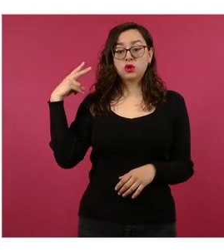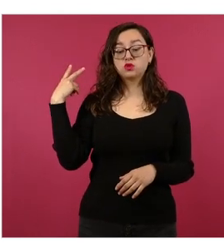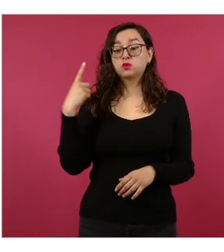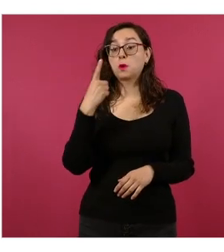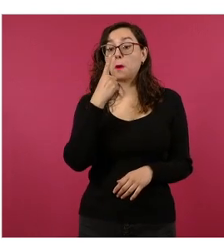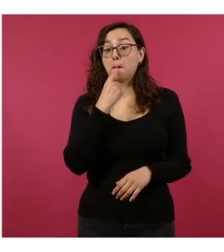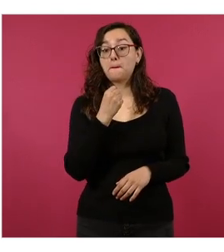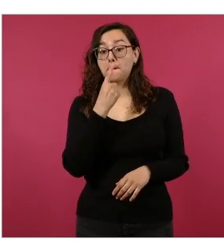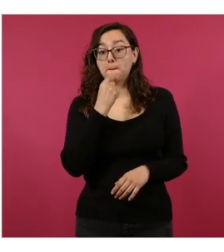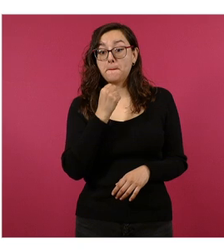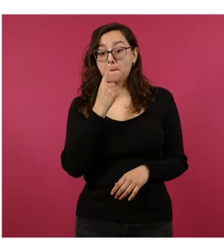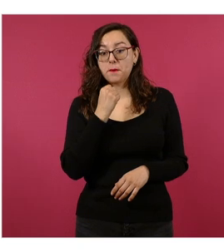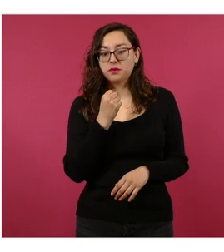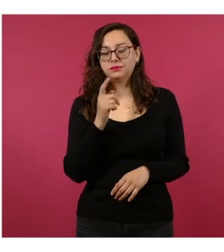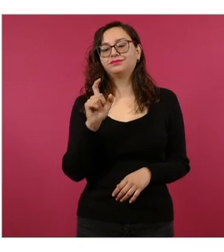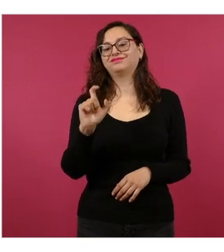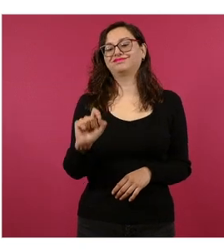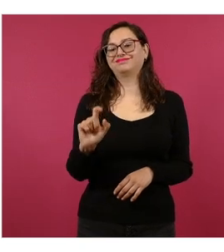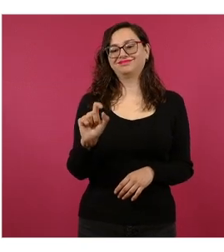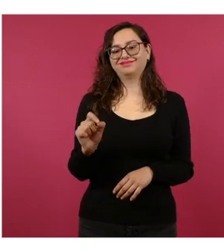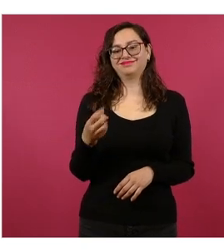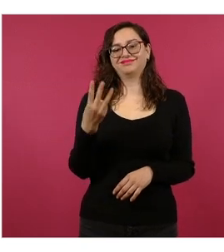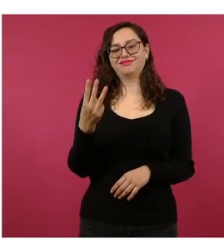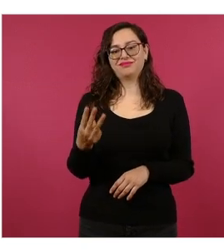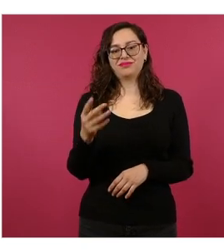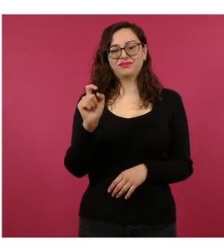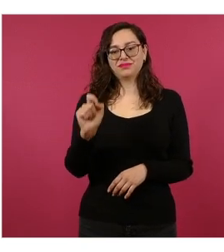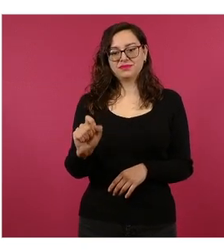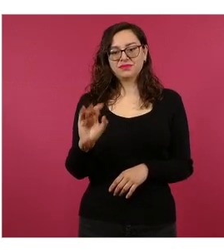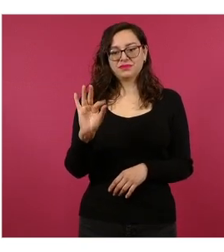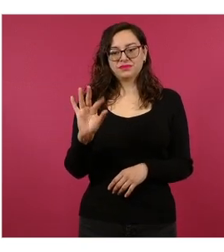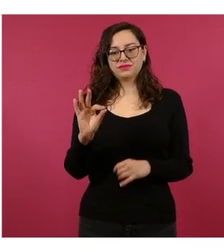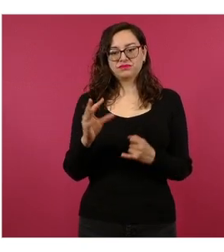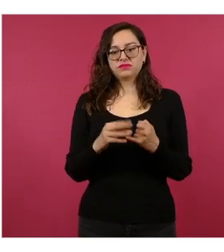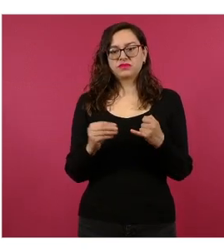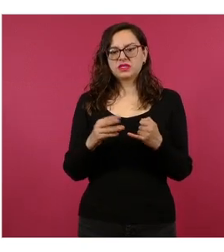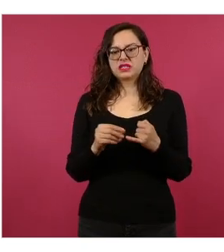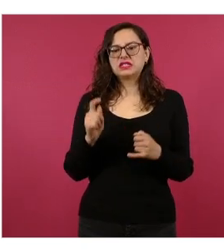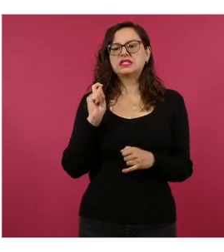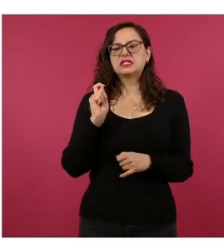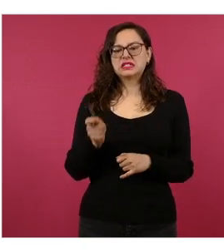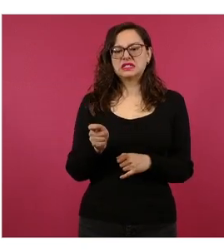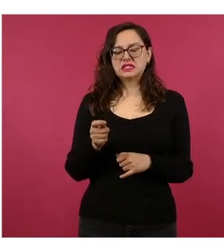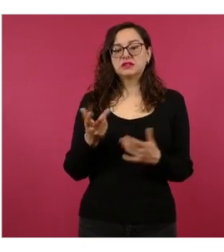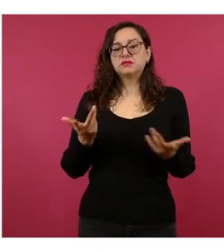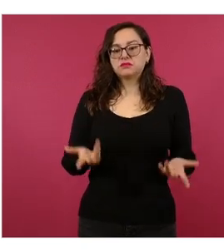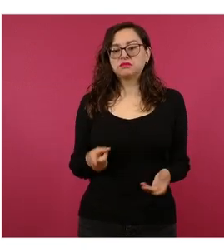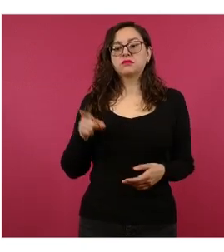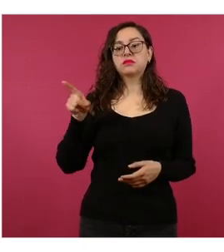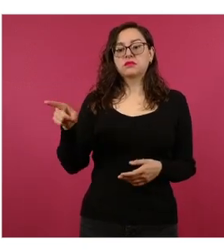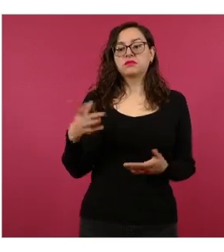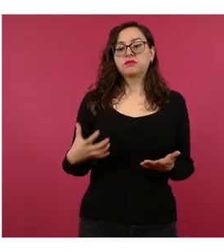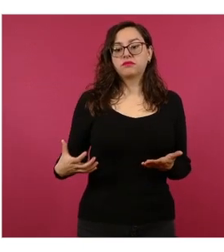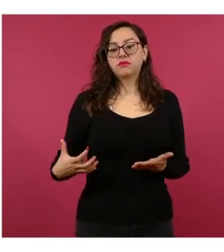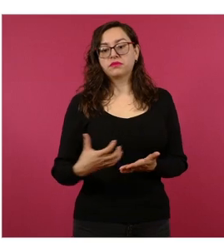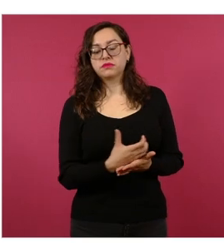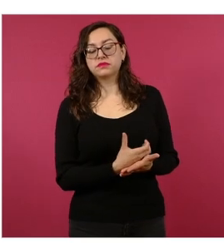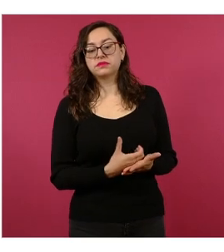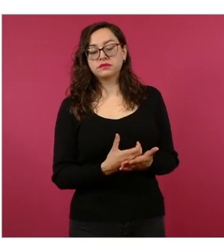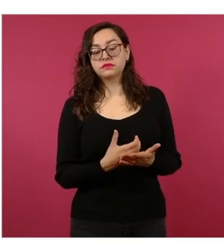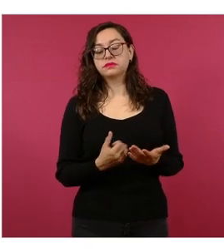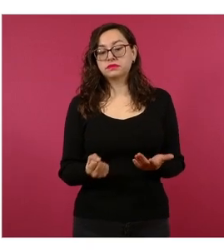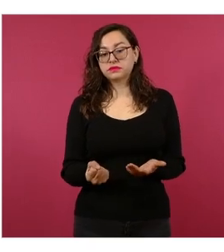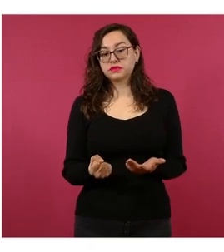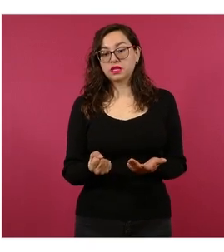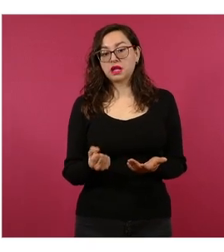una franquicia de Pemex, 23 pesos con 40 centavos, 2 pesos con 2 centavos debajo del precio promedio